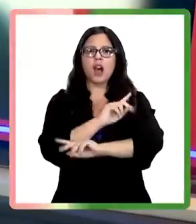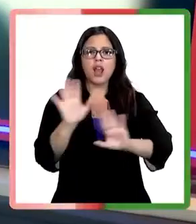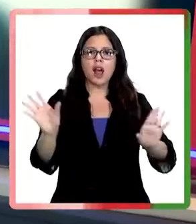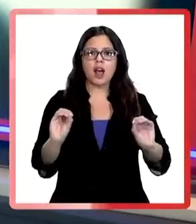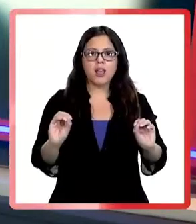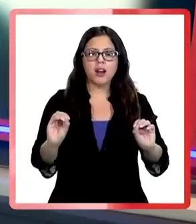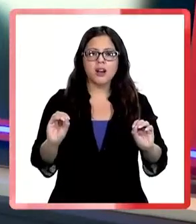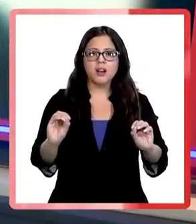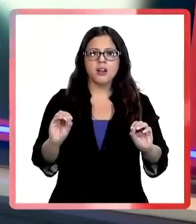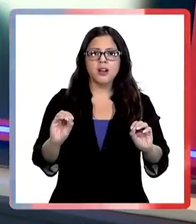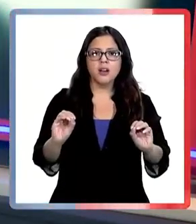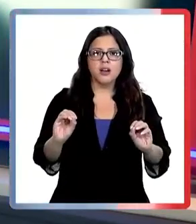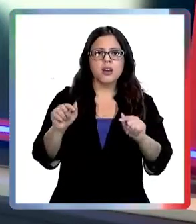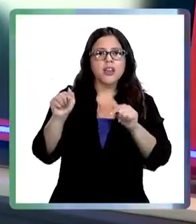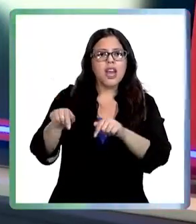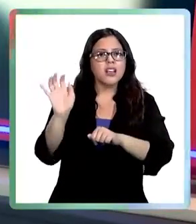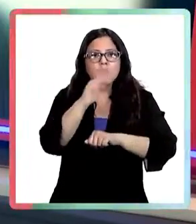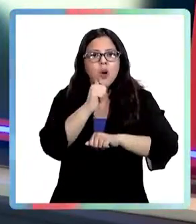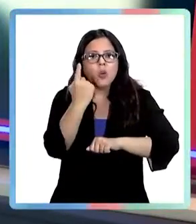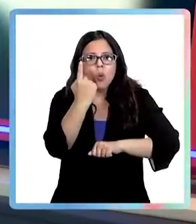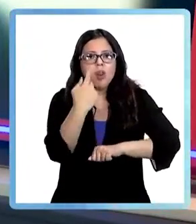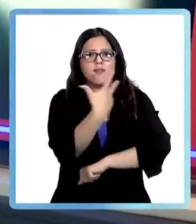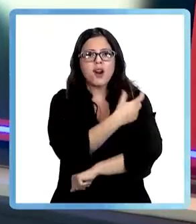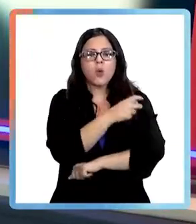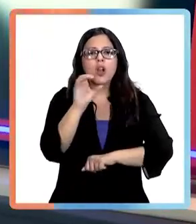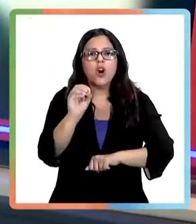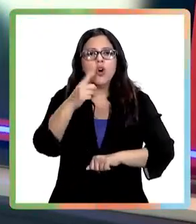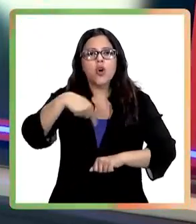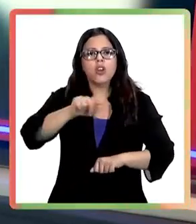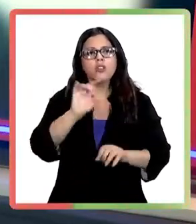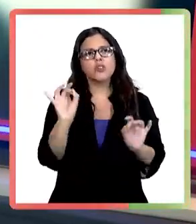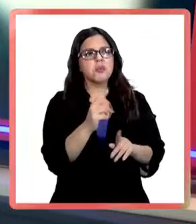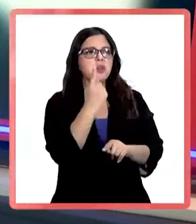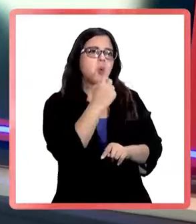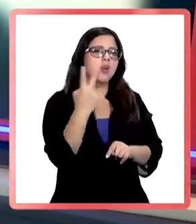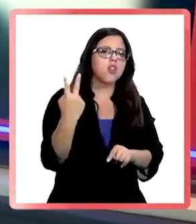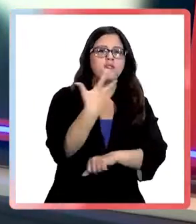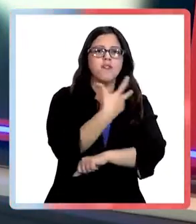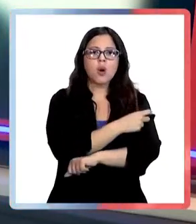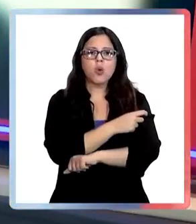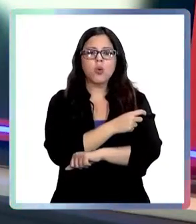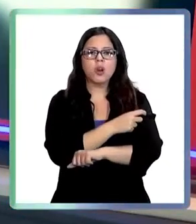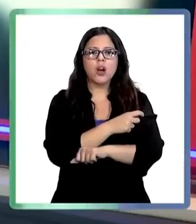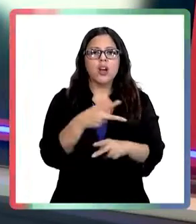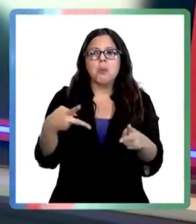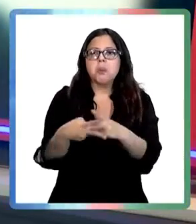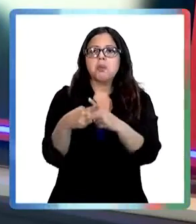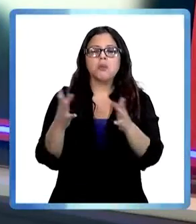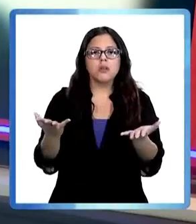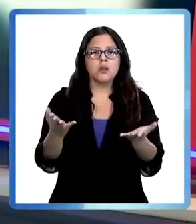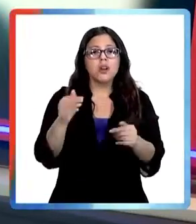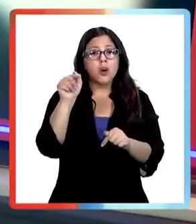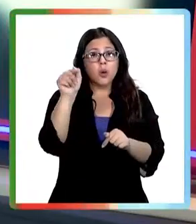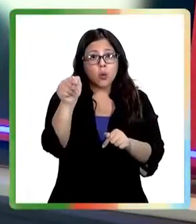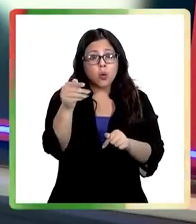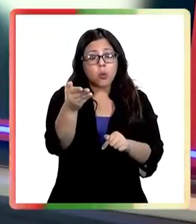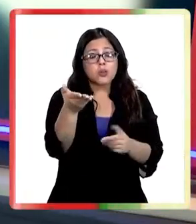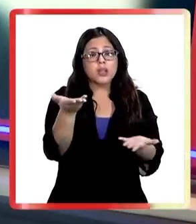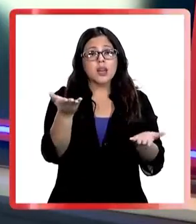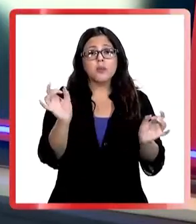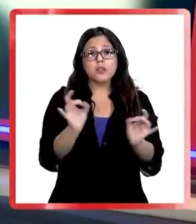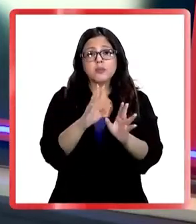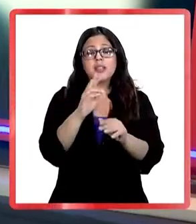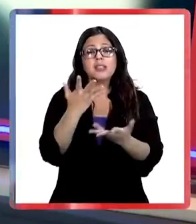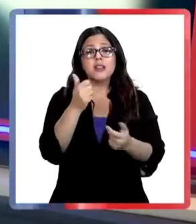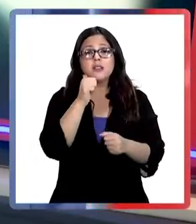desde ningún punto de vista, que no tienen ni siquiera una vacuna o que se quedaron con una o dos y cortaron esta historia. Usted